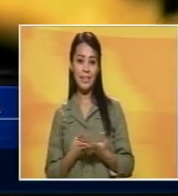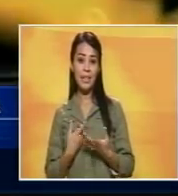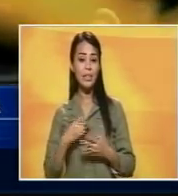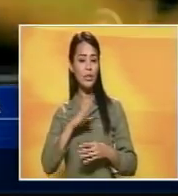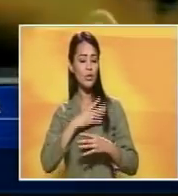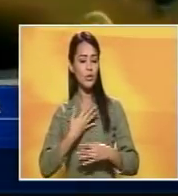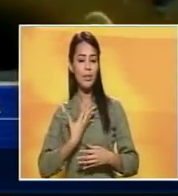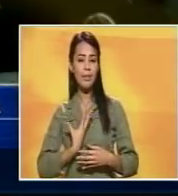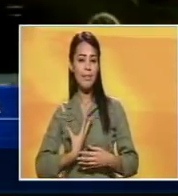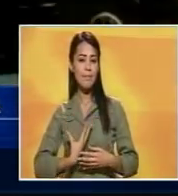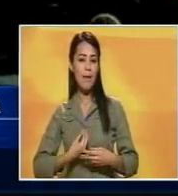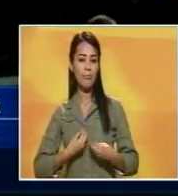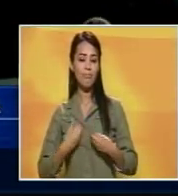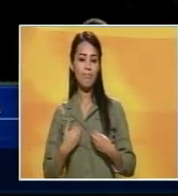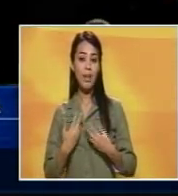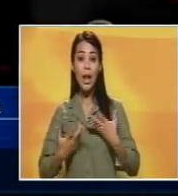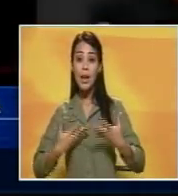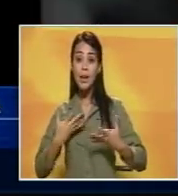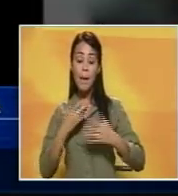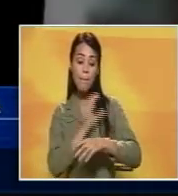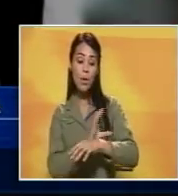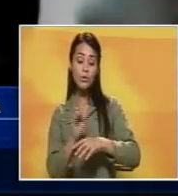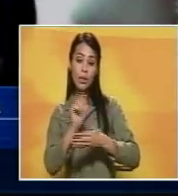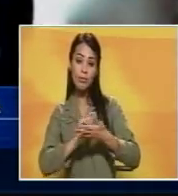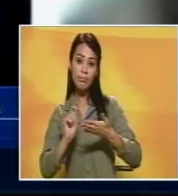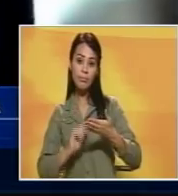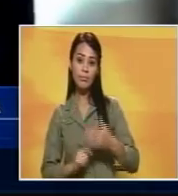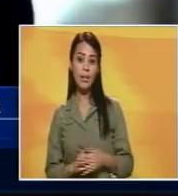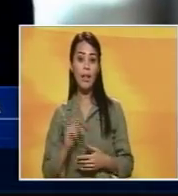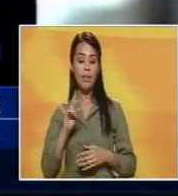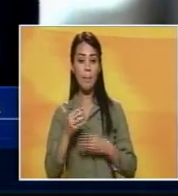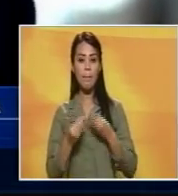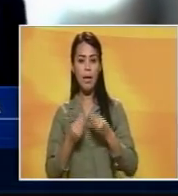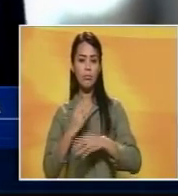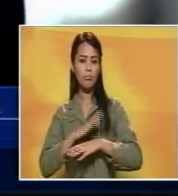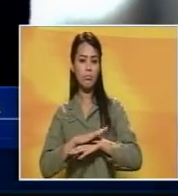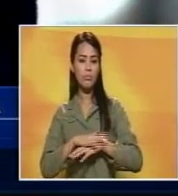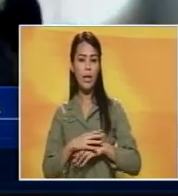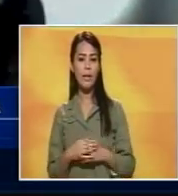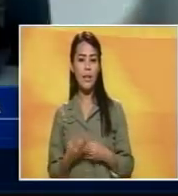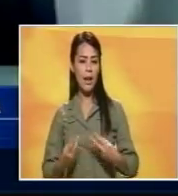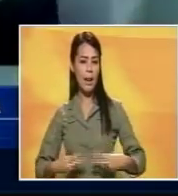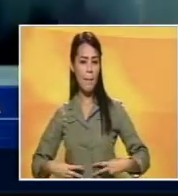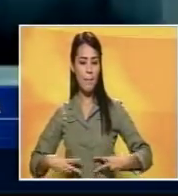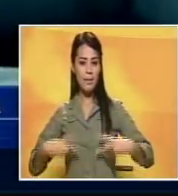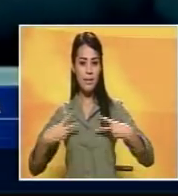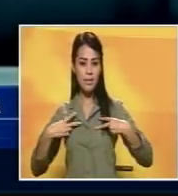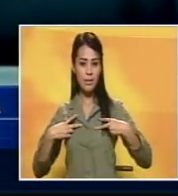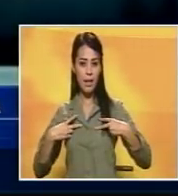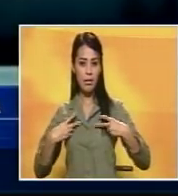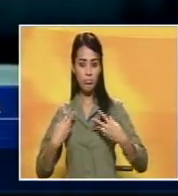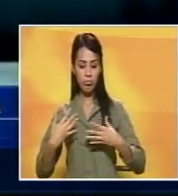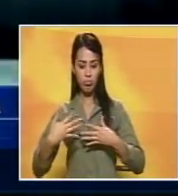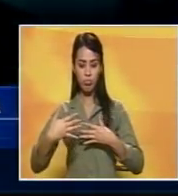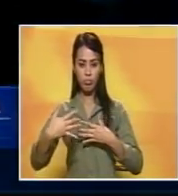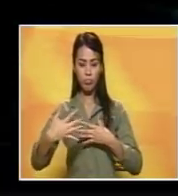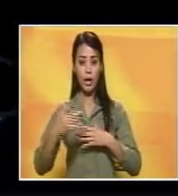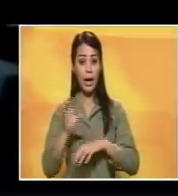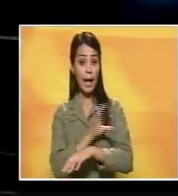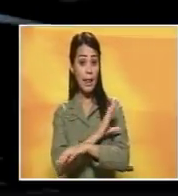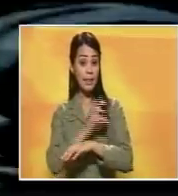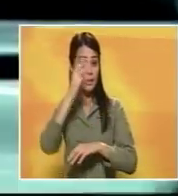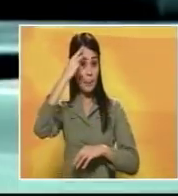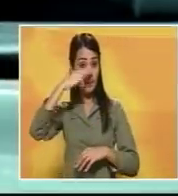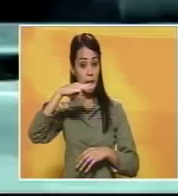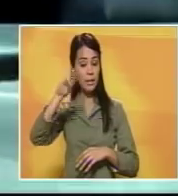su interpretación. Recordemos que también se está preparando una serie sobre la vida del cantante, protagonizada por el actor y cantante